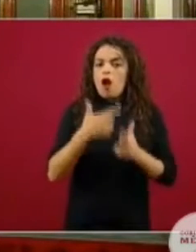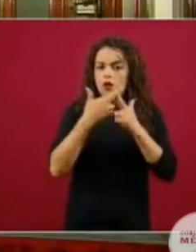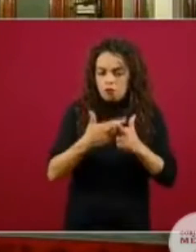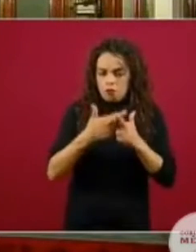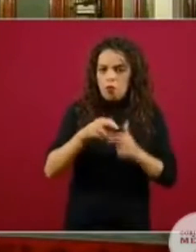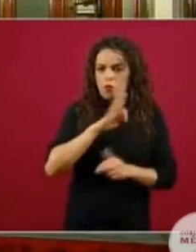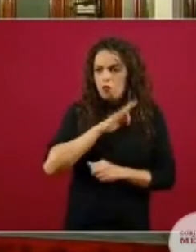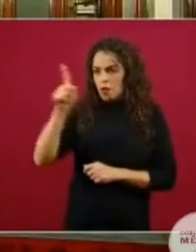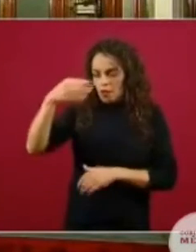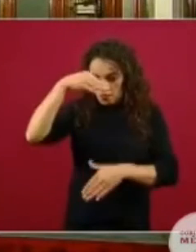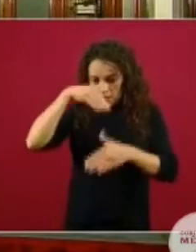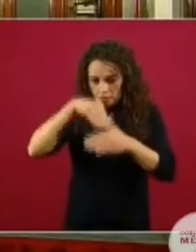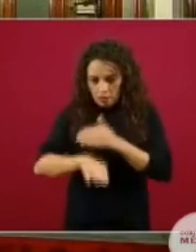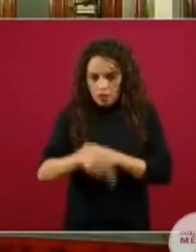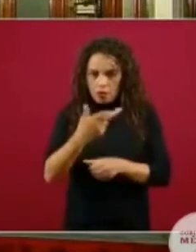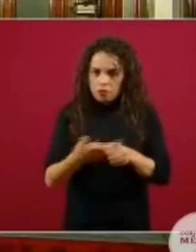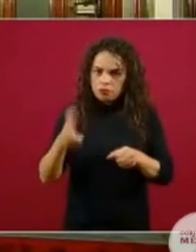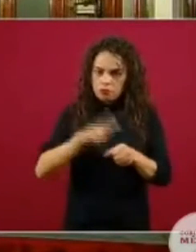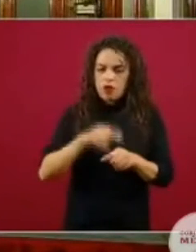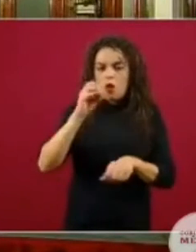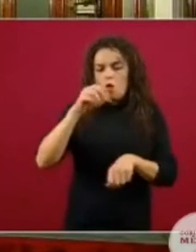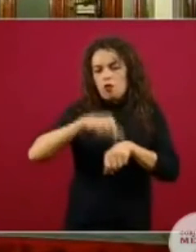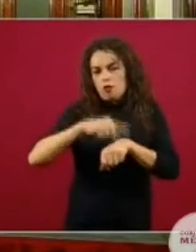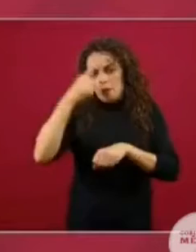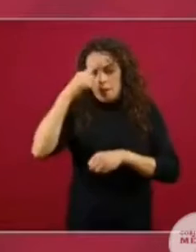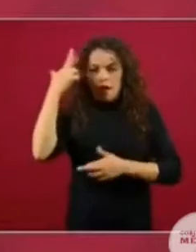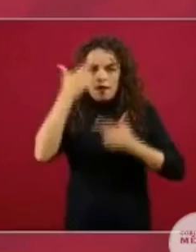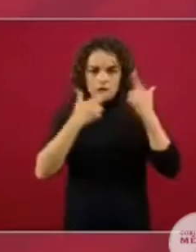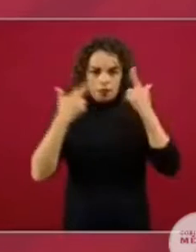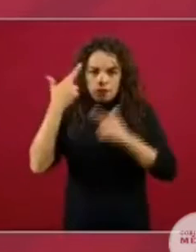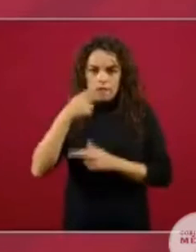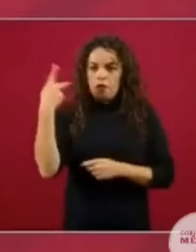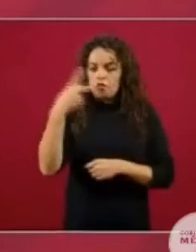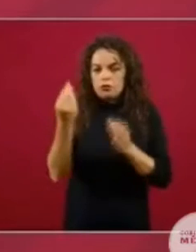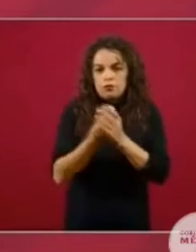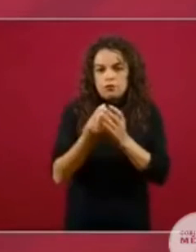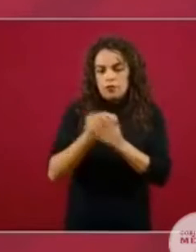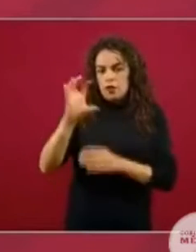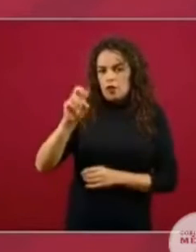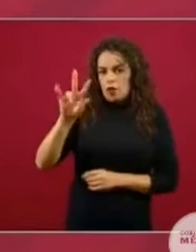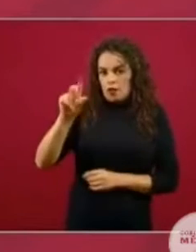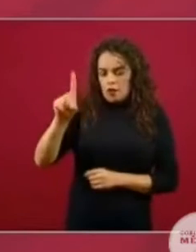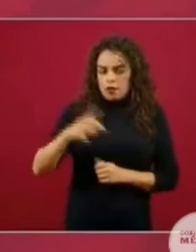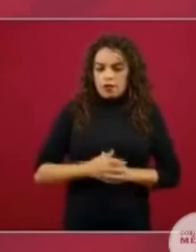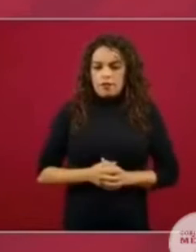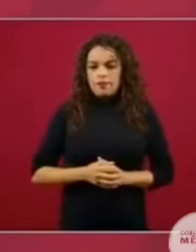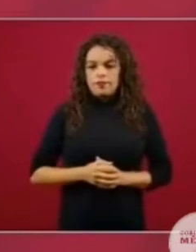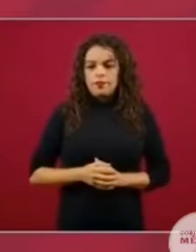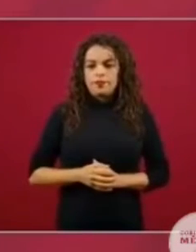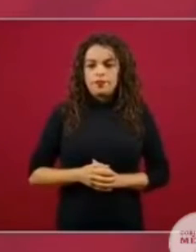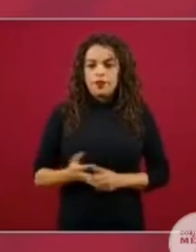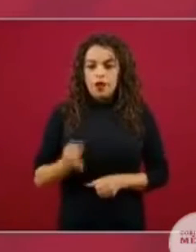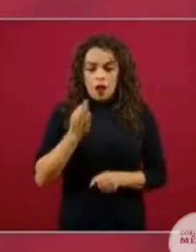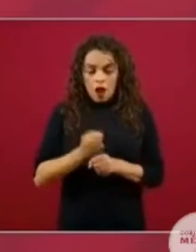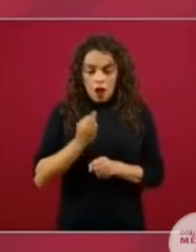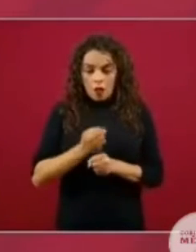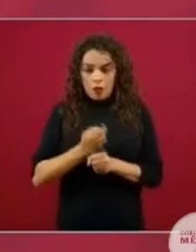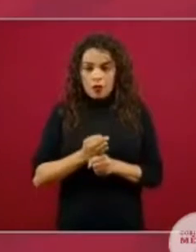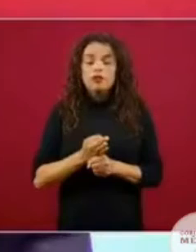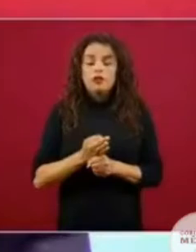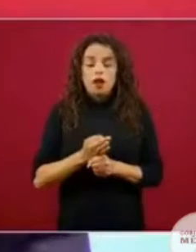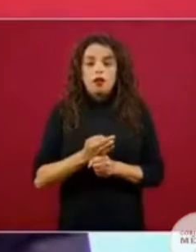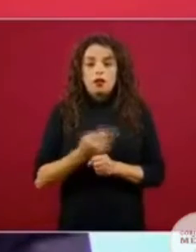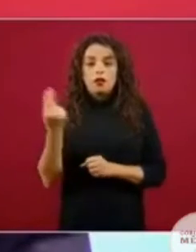en esta aplicación se han ido agregando otras funcionalidades y se trabaja en este momento en agregar un componente